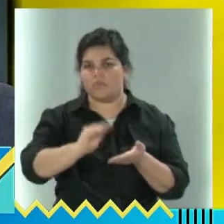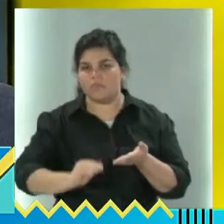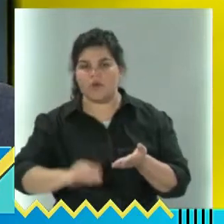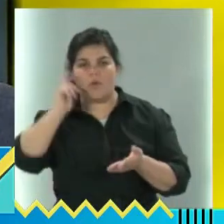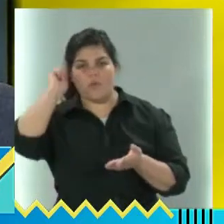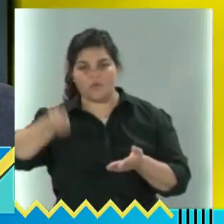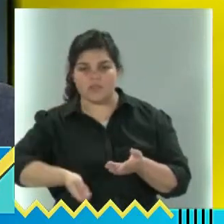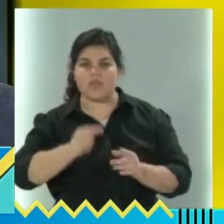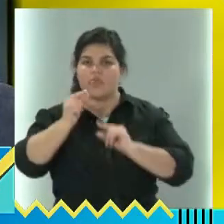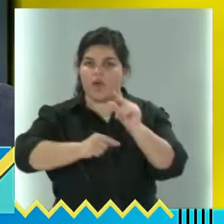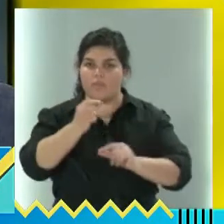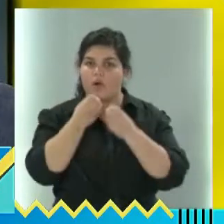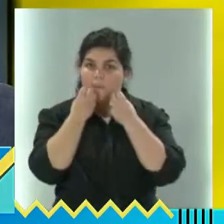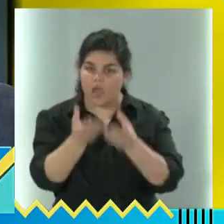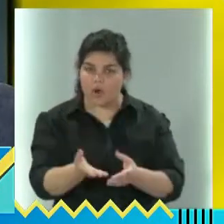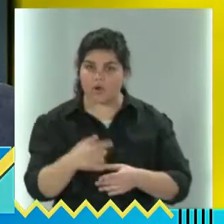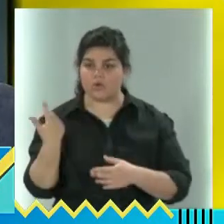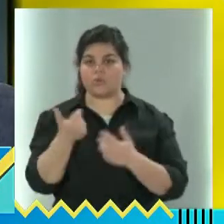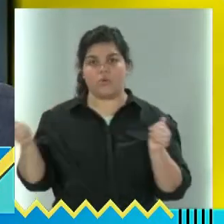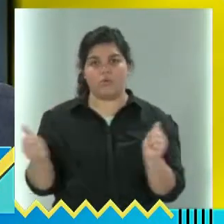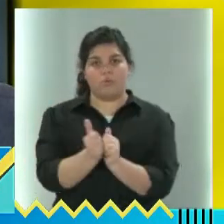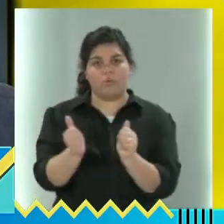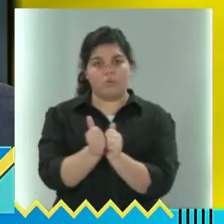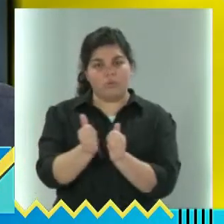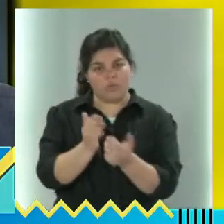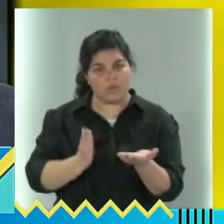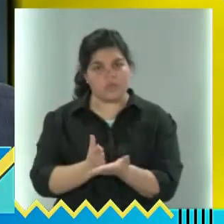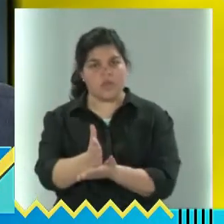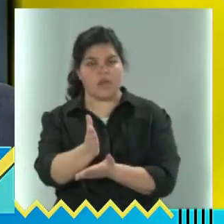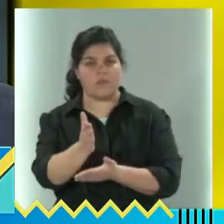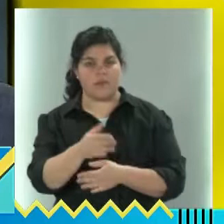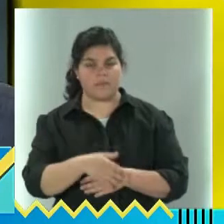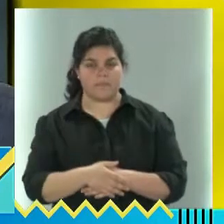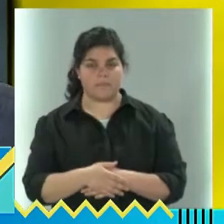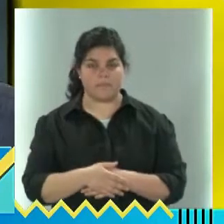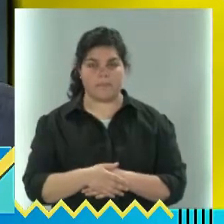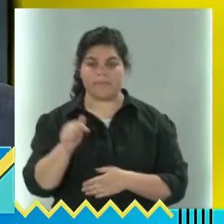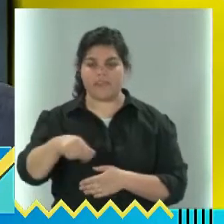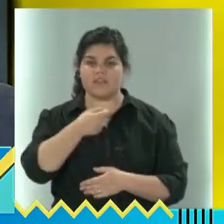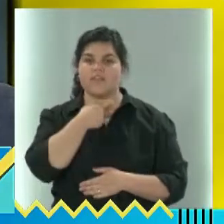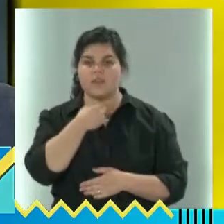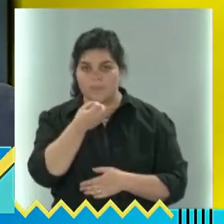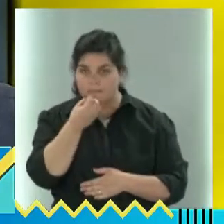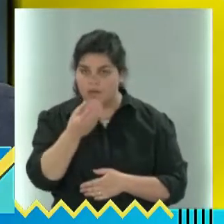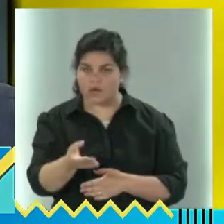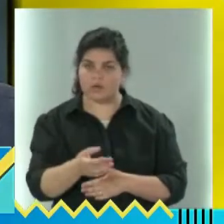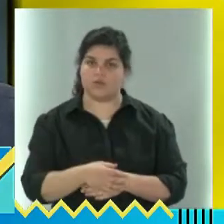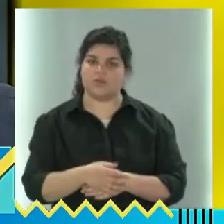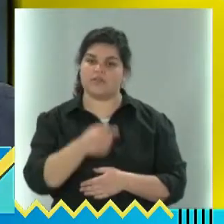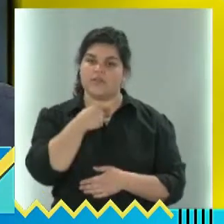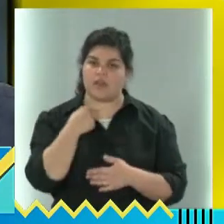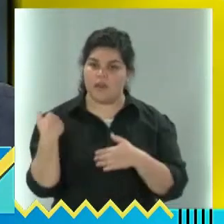general nosotros hemos tenido una conducta de ir acompañando siempre en este ámbito de querer mejorar, de querer aportar,